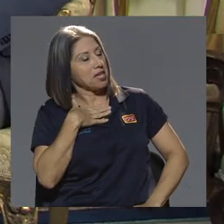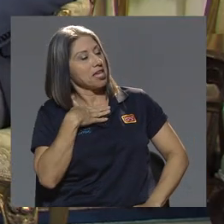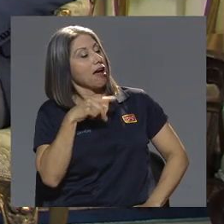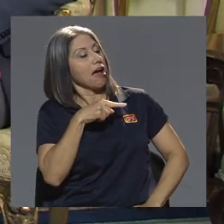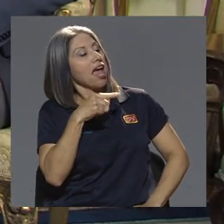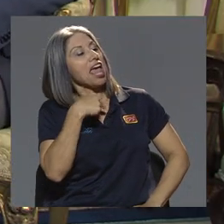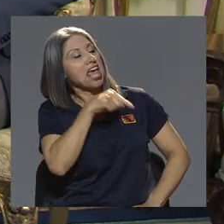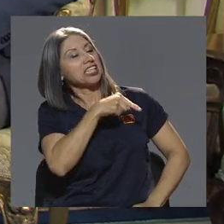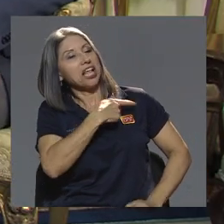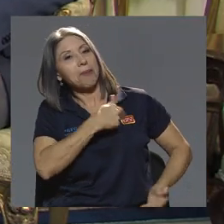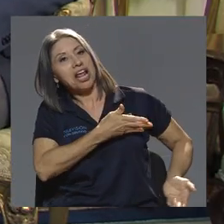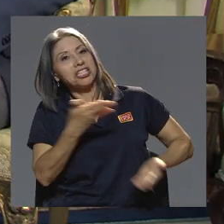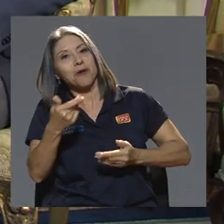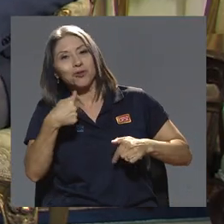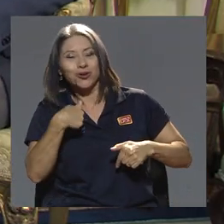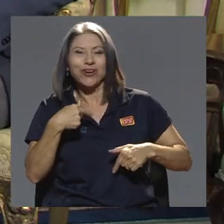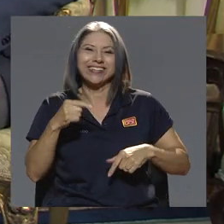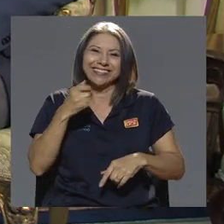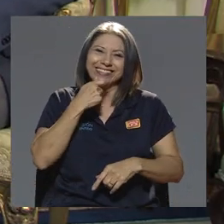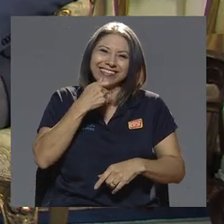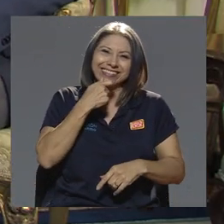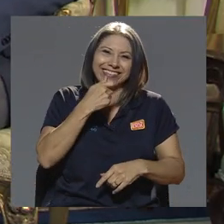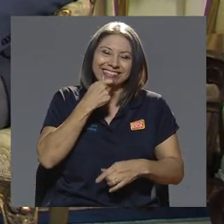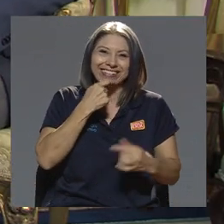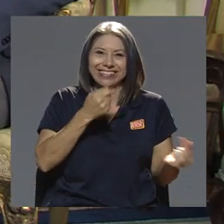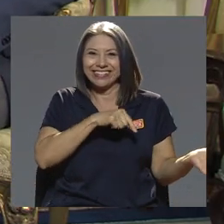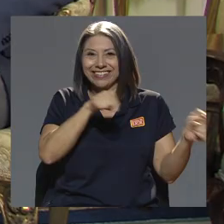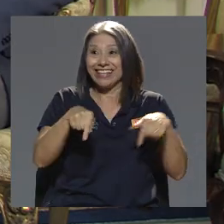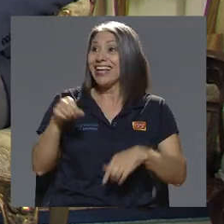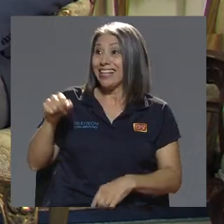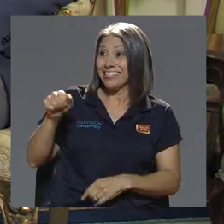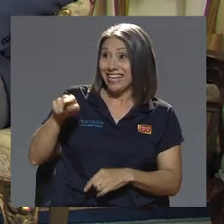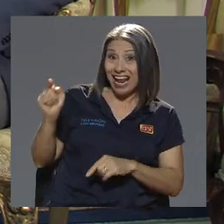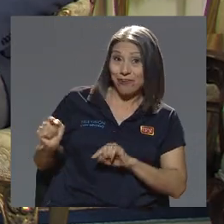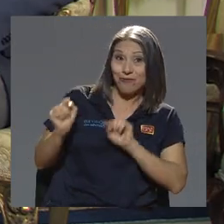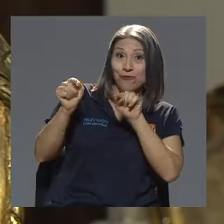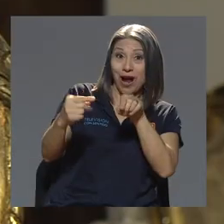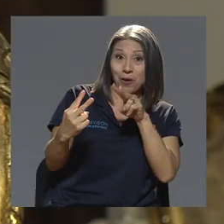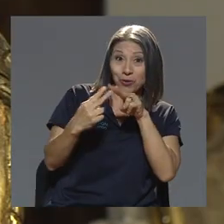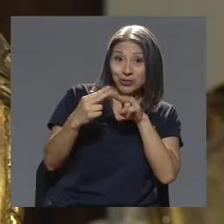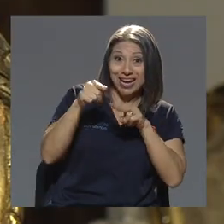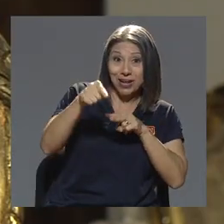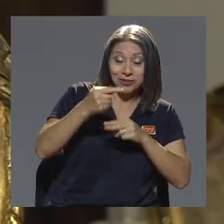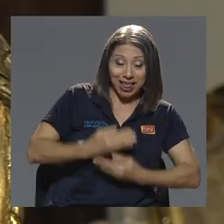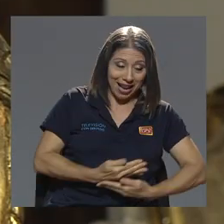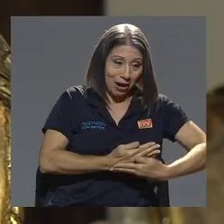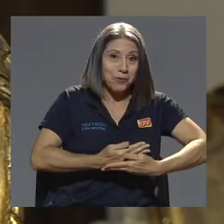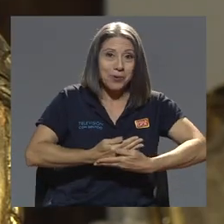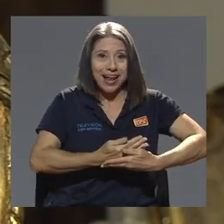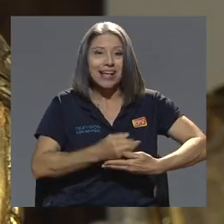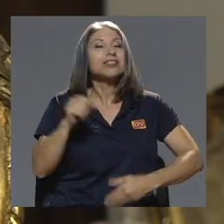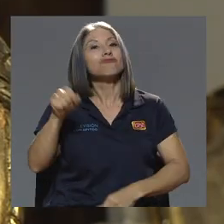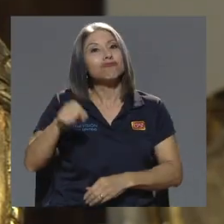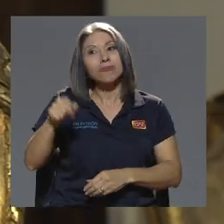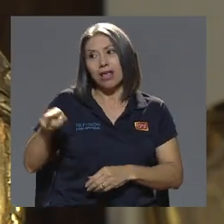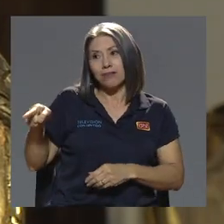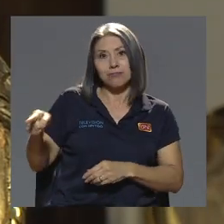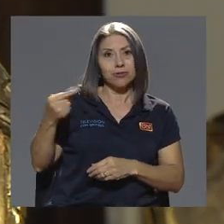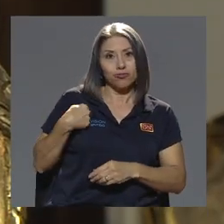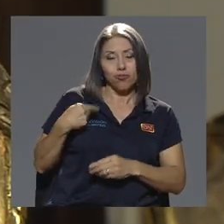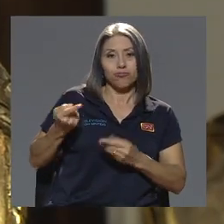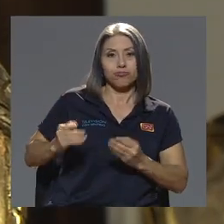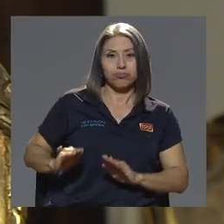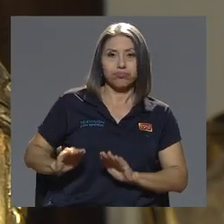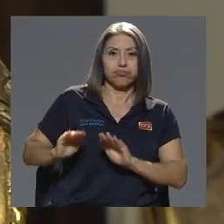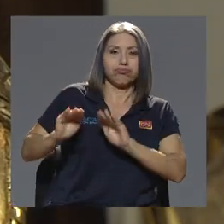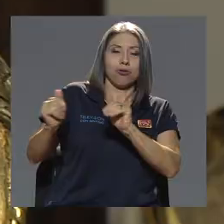No me va a remedio que venir. La fue a sacar a la cuna, sí. Sí, sí, me fue a conocer a la cuna. Y crecimos juntos